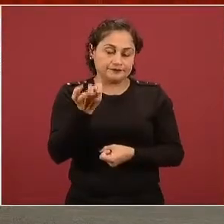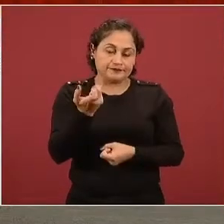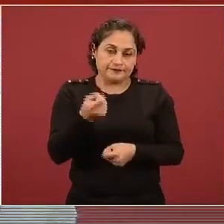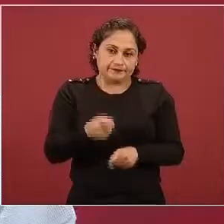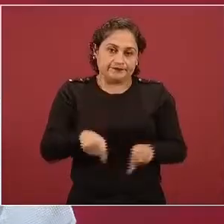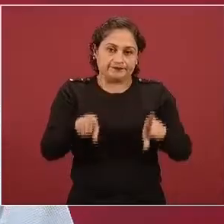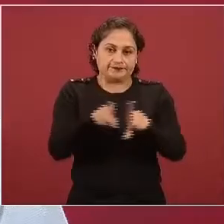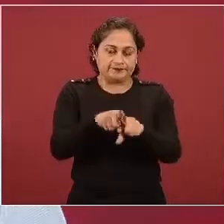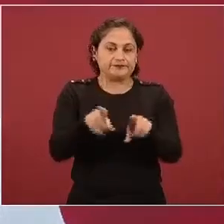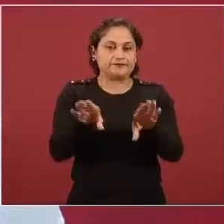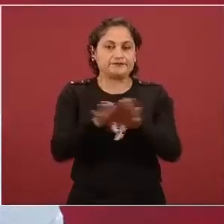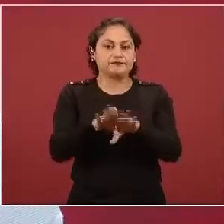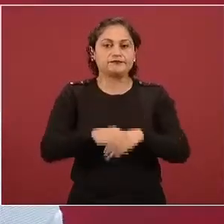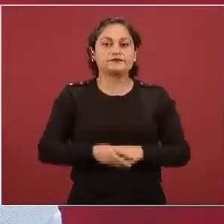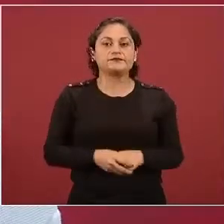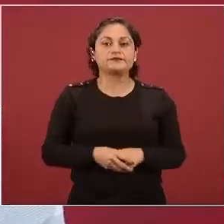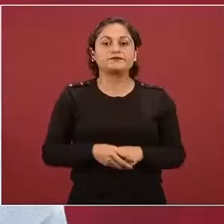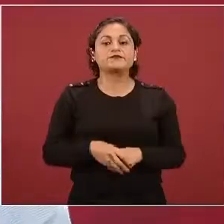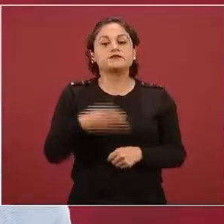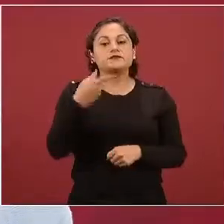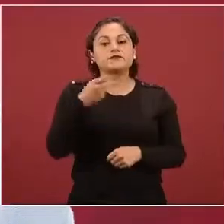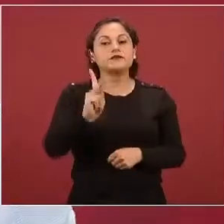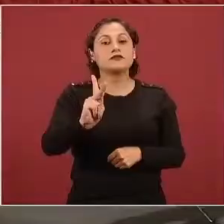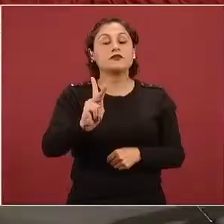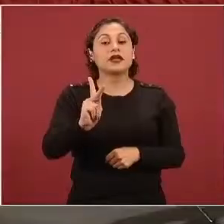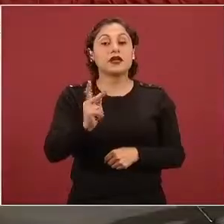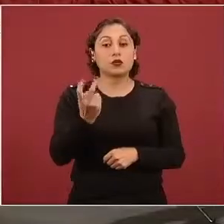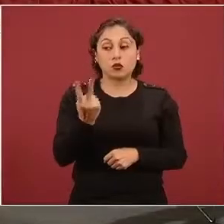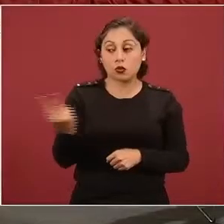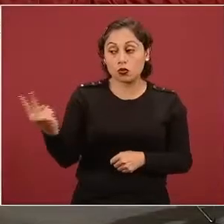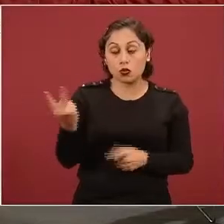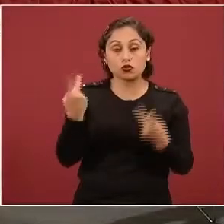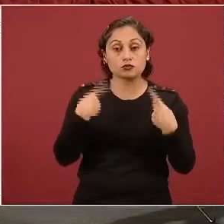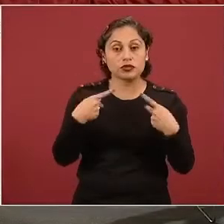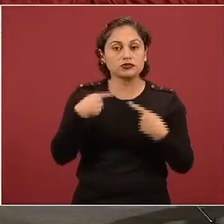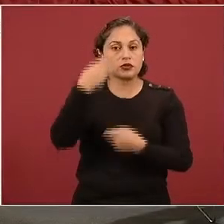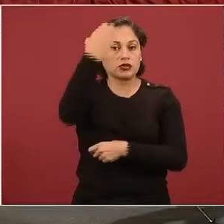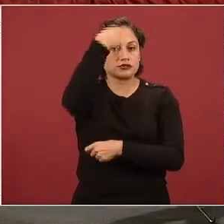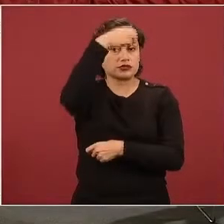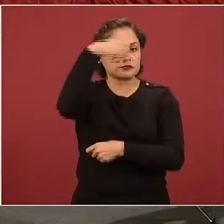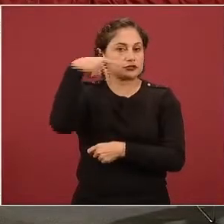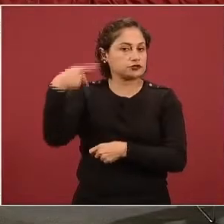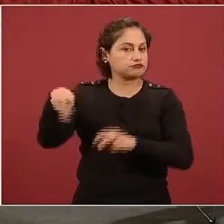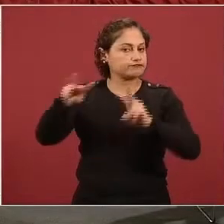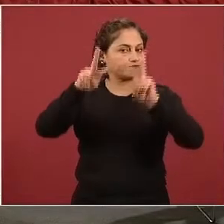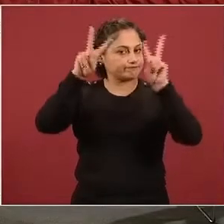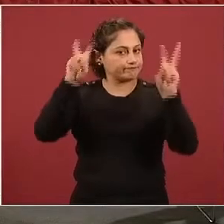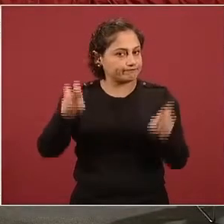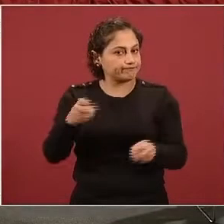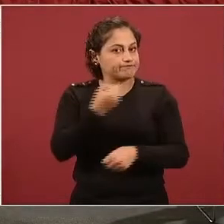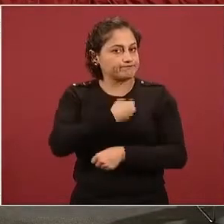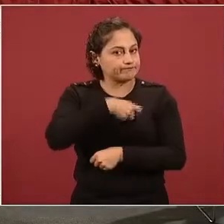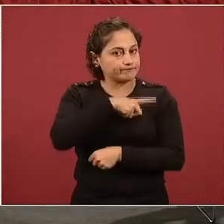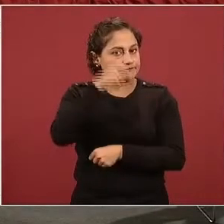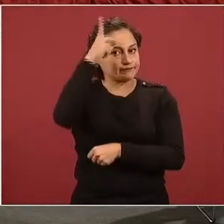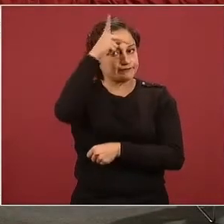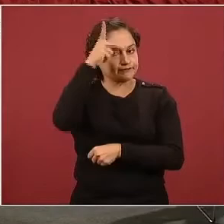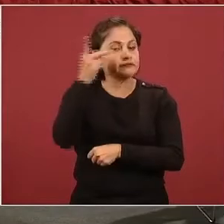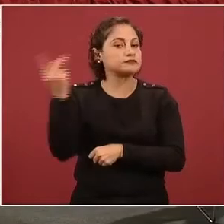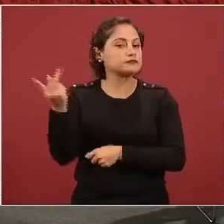personalidad. Pero ¿quién mejor que personas expertas como el doctor Quijada y el doctor Peñalosa para explicarnos sobre este